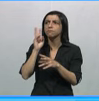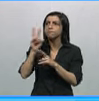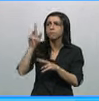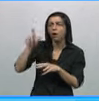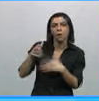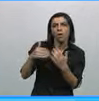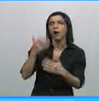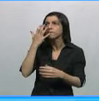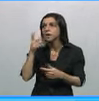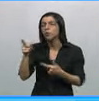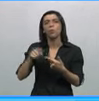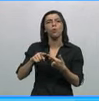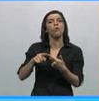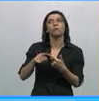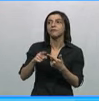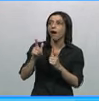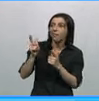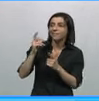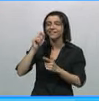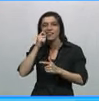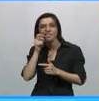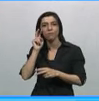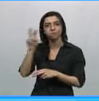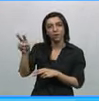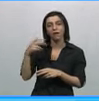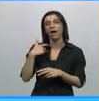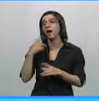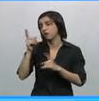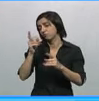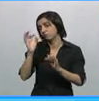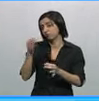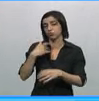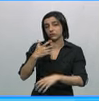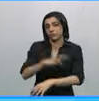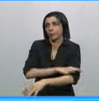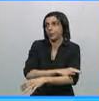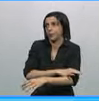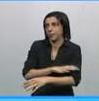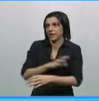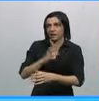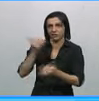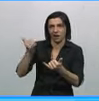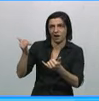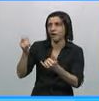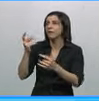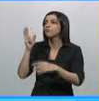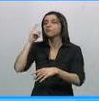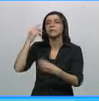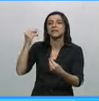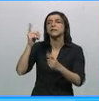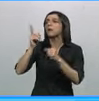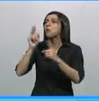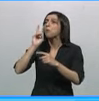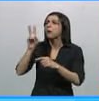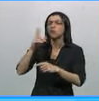que es el fútbol, que es una profesión, que hay mucha presión, que en la Argentina los hinchas nos la tomamos de una manera muy particular? ¿Qué jugadores te parece que se divierten dentro